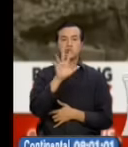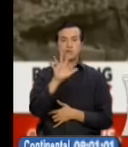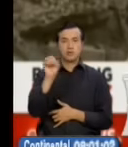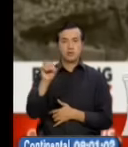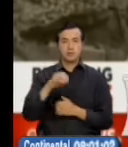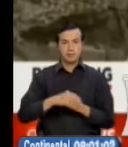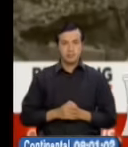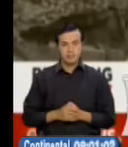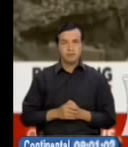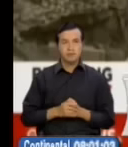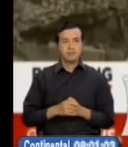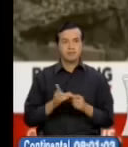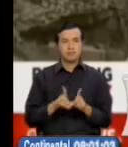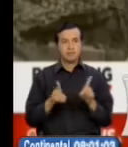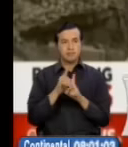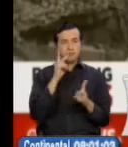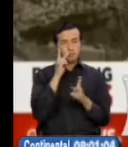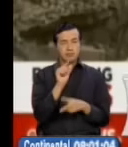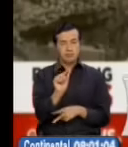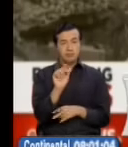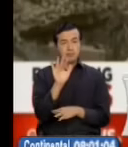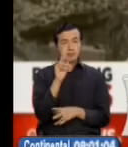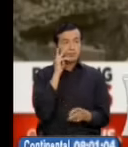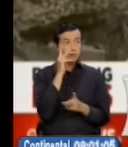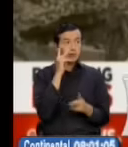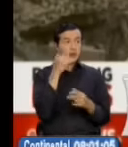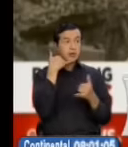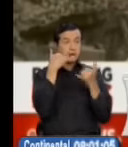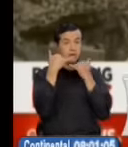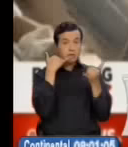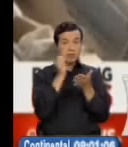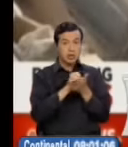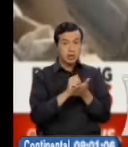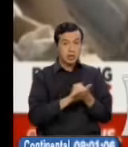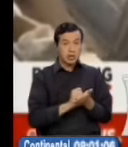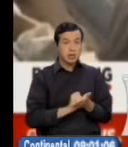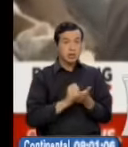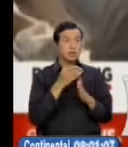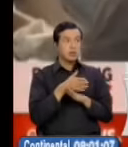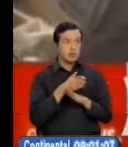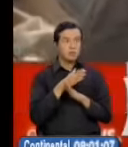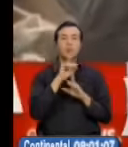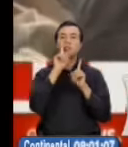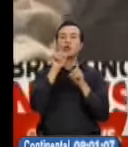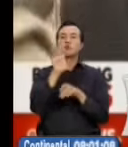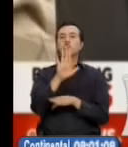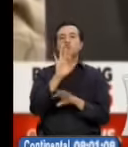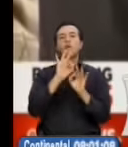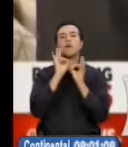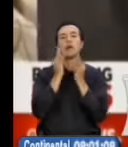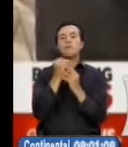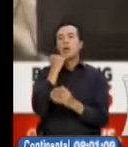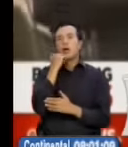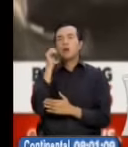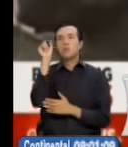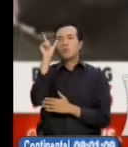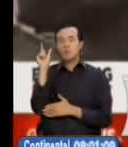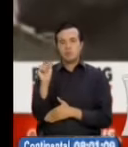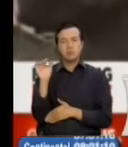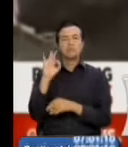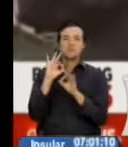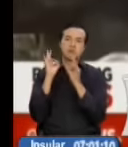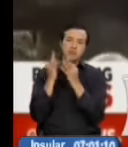0039-0249-534-150. Les dejamos unos minutos más, unos segundos más con esos teléfonos en pantalla para que usted pueda averiguar sobre la situación de sus